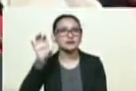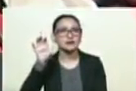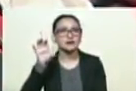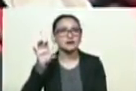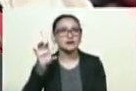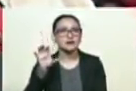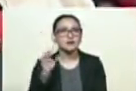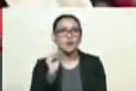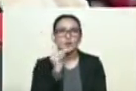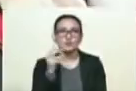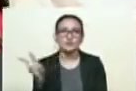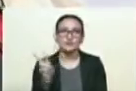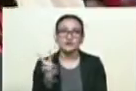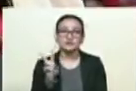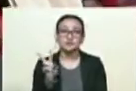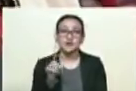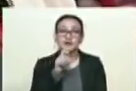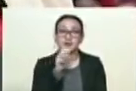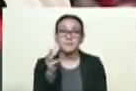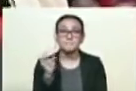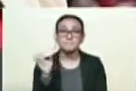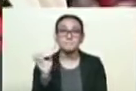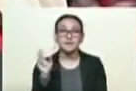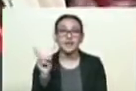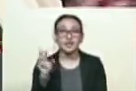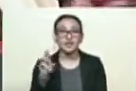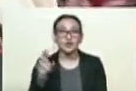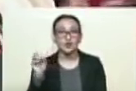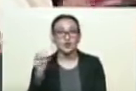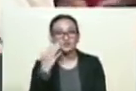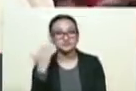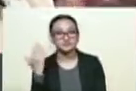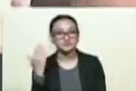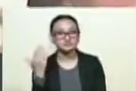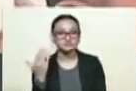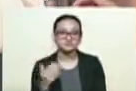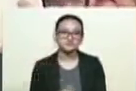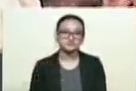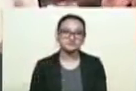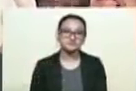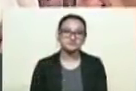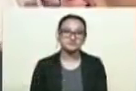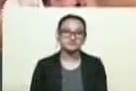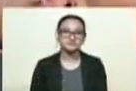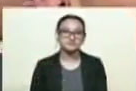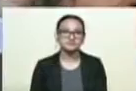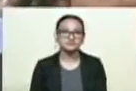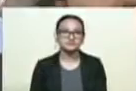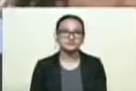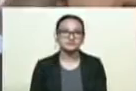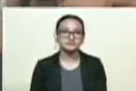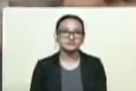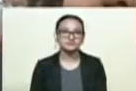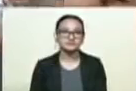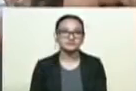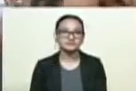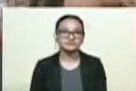juventud de Venezuela, a Pedro Infante, compañero rebelde.